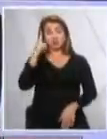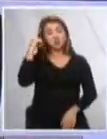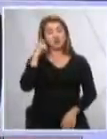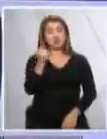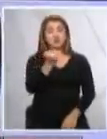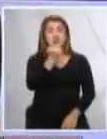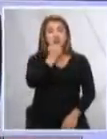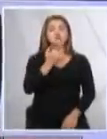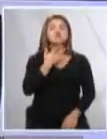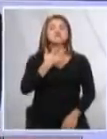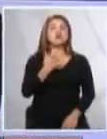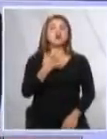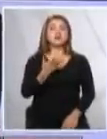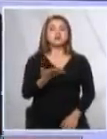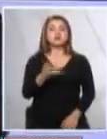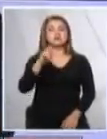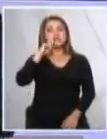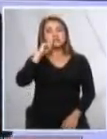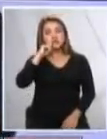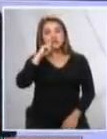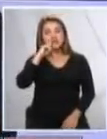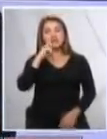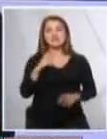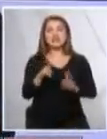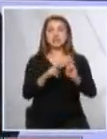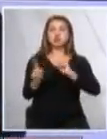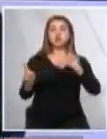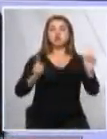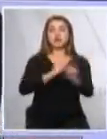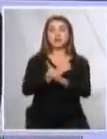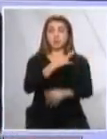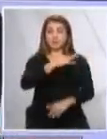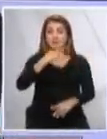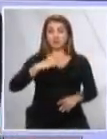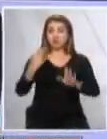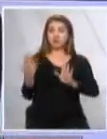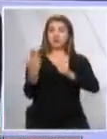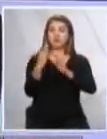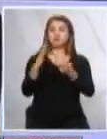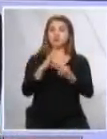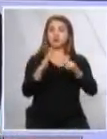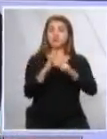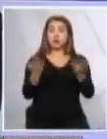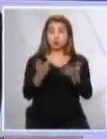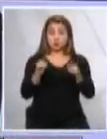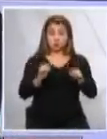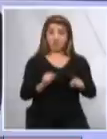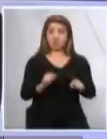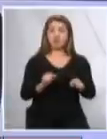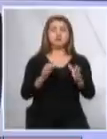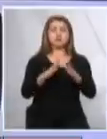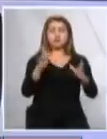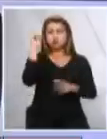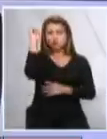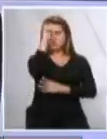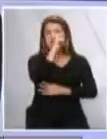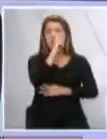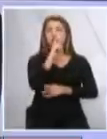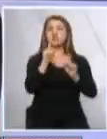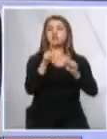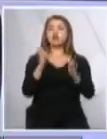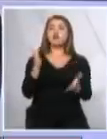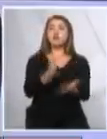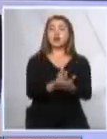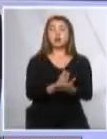esta crisis lo demuestra, porque lo que habría significado, habiendo recién hecho un cambio de gabinete, haberse enfrentado a una crisis como esta, habría sido muy, muy complicado y los habría